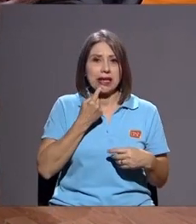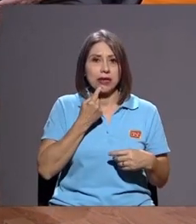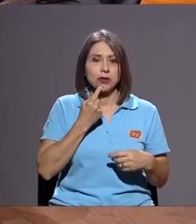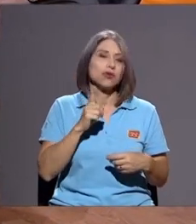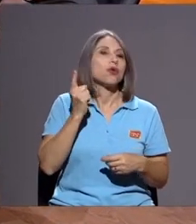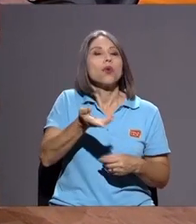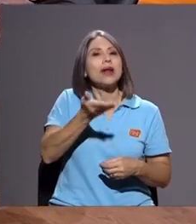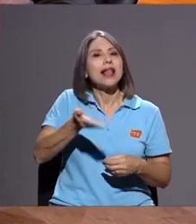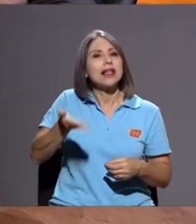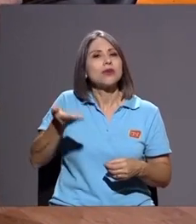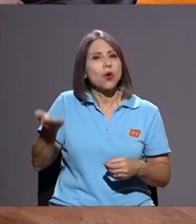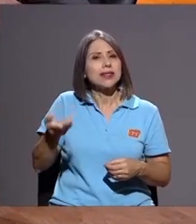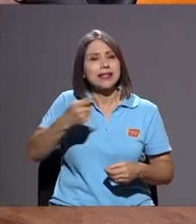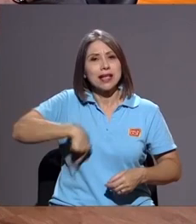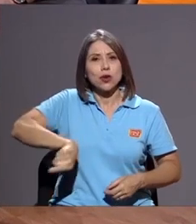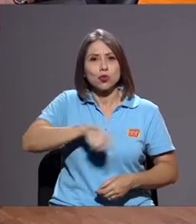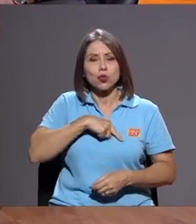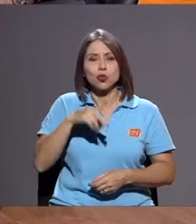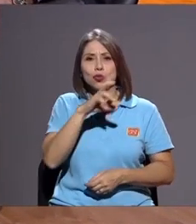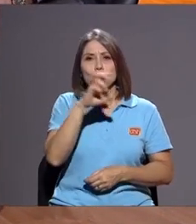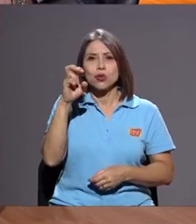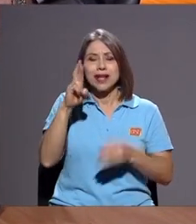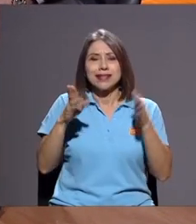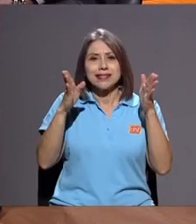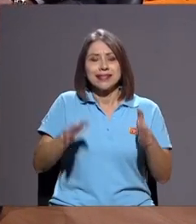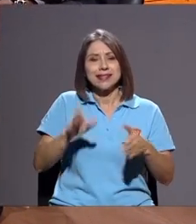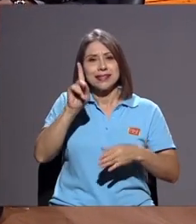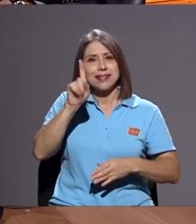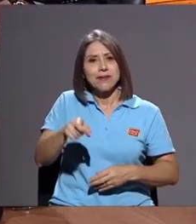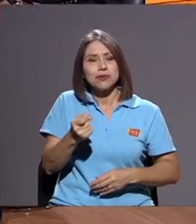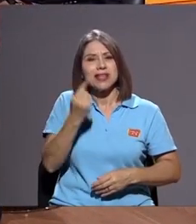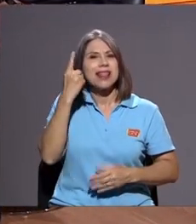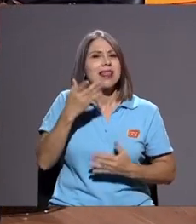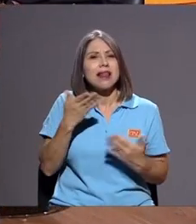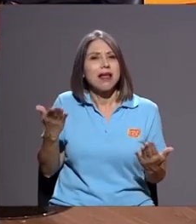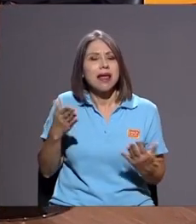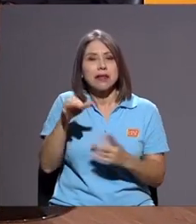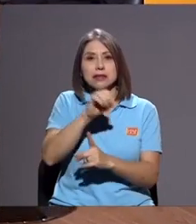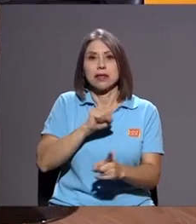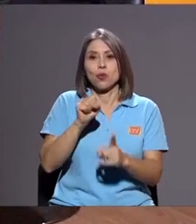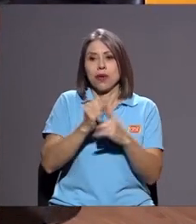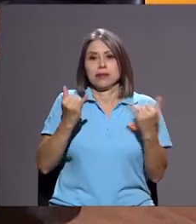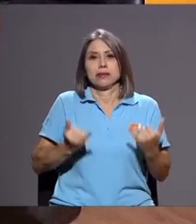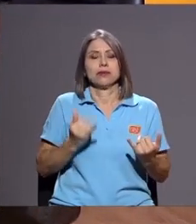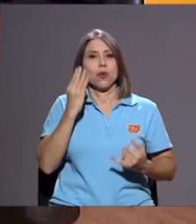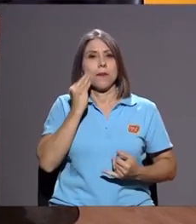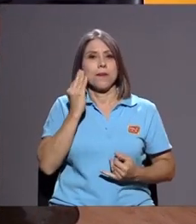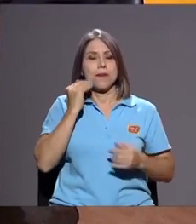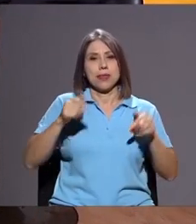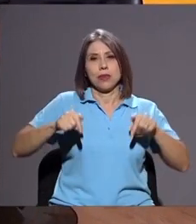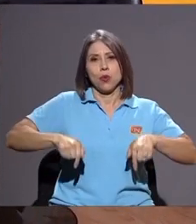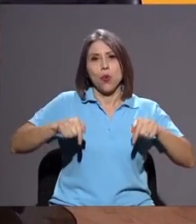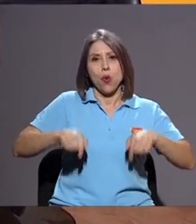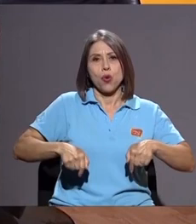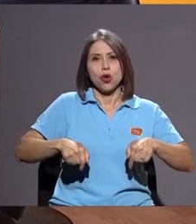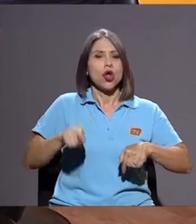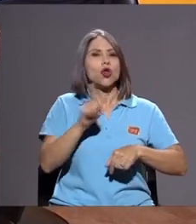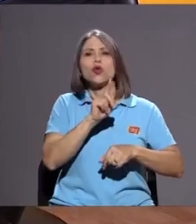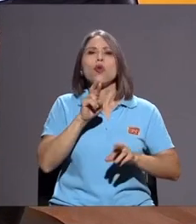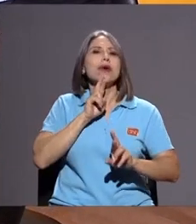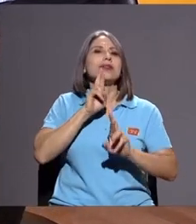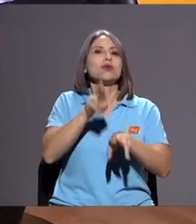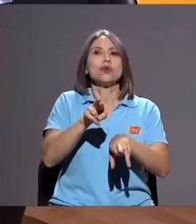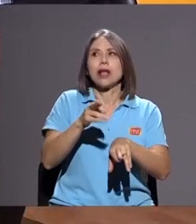que yo creo que los constantes tenemos que entender es que la situación que estamos viviendo hoy no es producto de los últimos